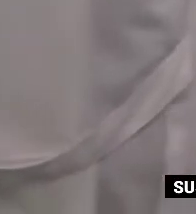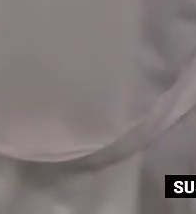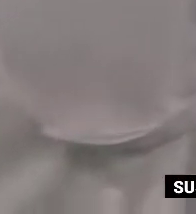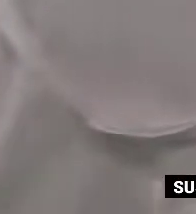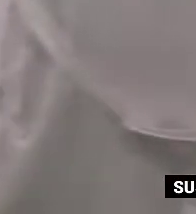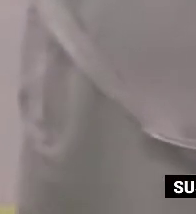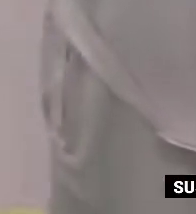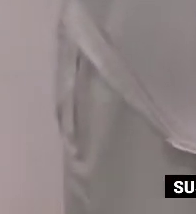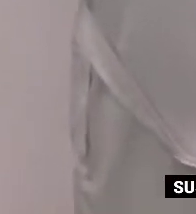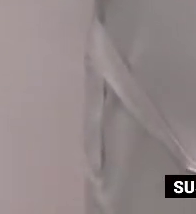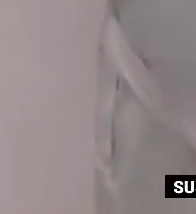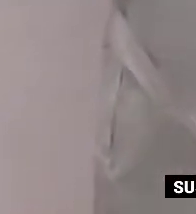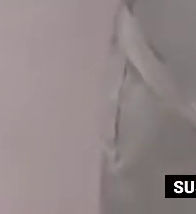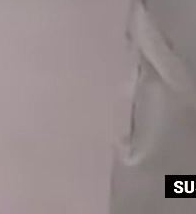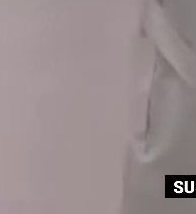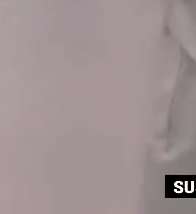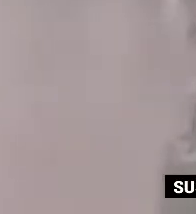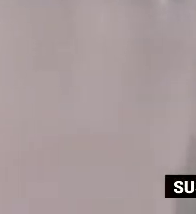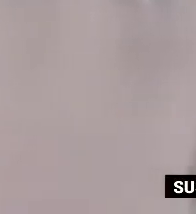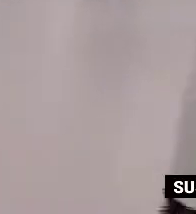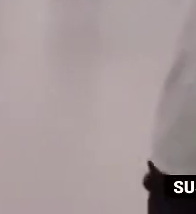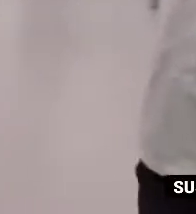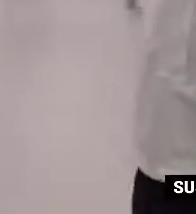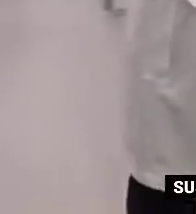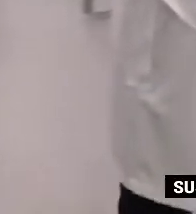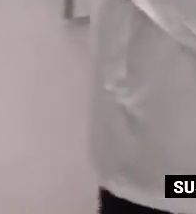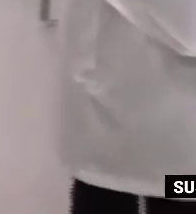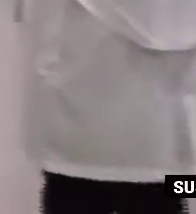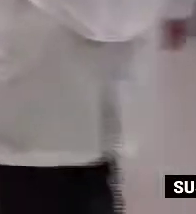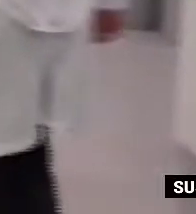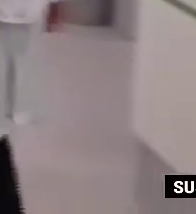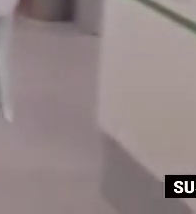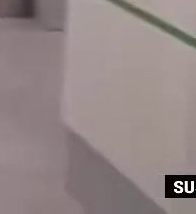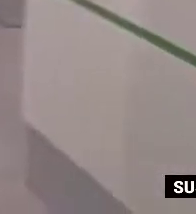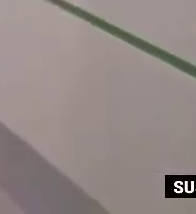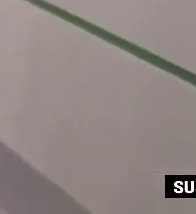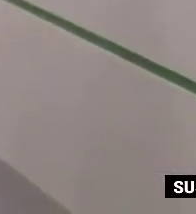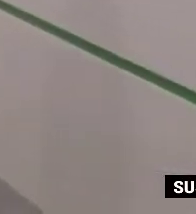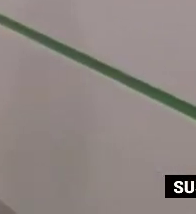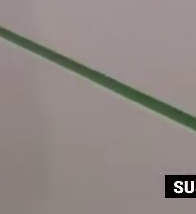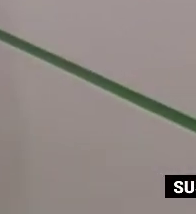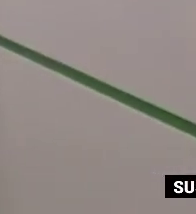vínculo visual con tanto del personal médico como de enfermería. Muchas